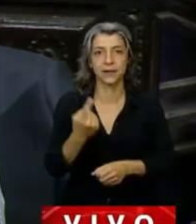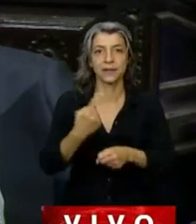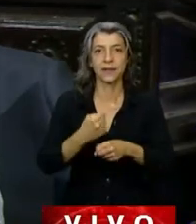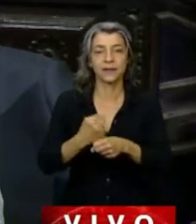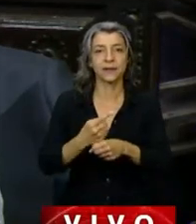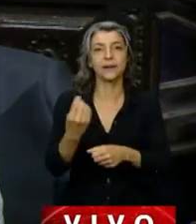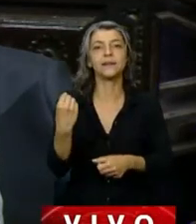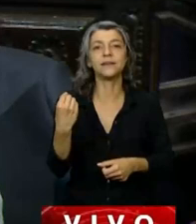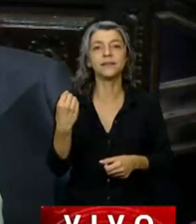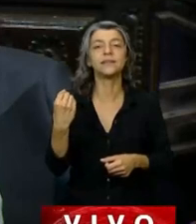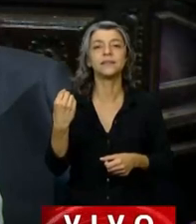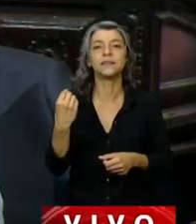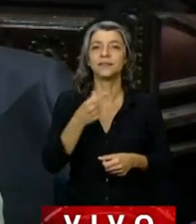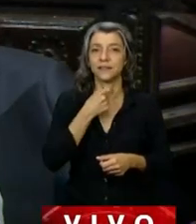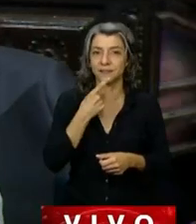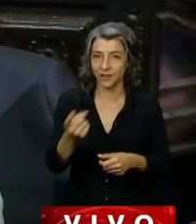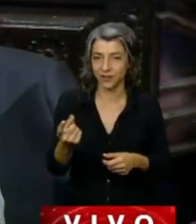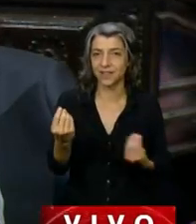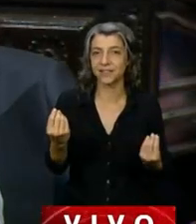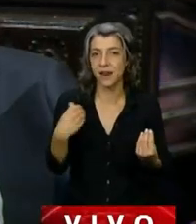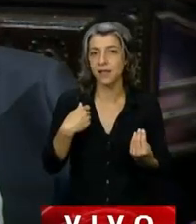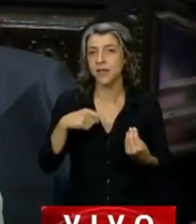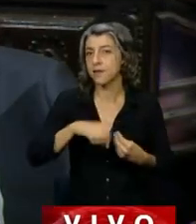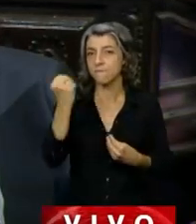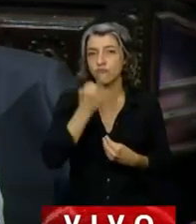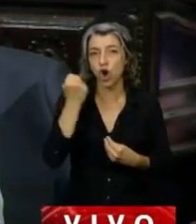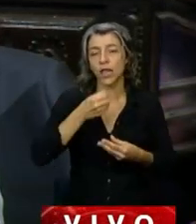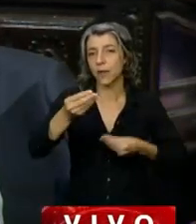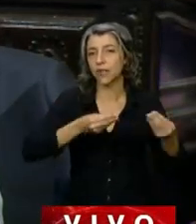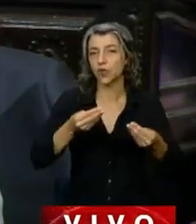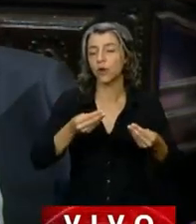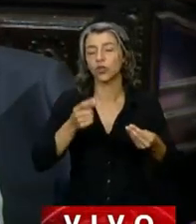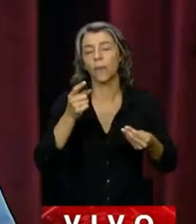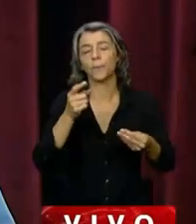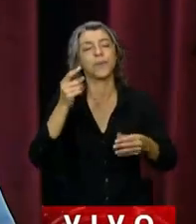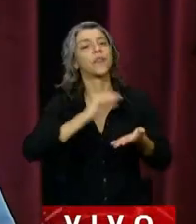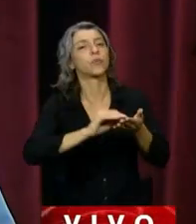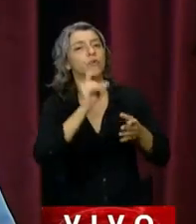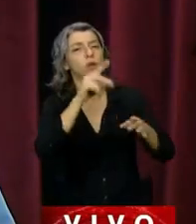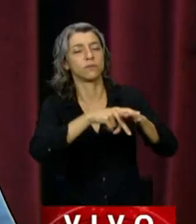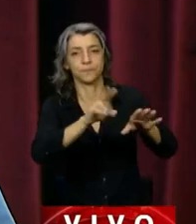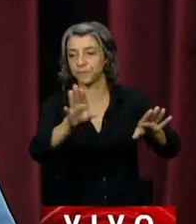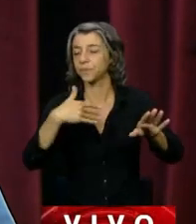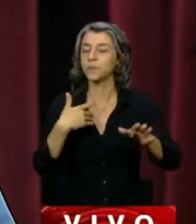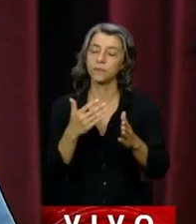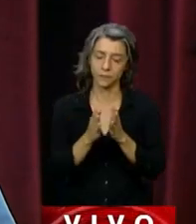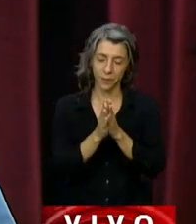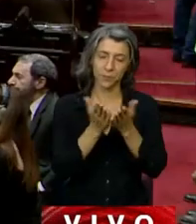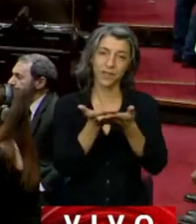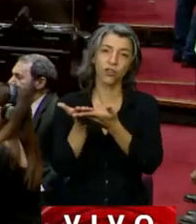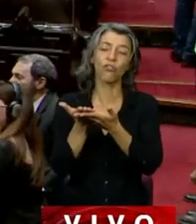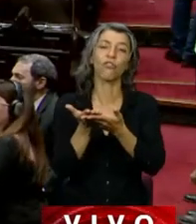cosas. El presupuesto es la hoja de ruta de un gobierno. Diputado, un segundo, por favor. Pido, por favor, un poco de